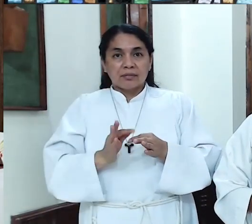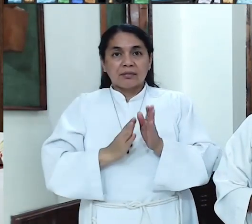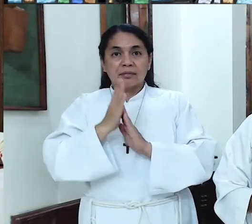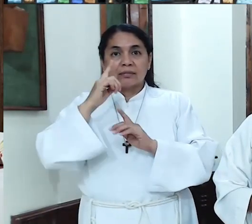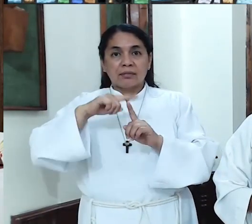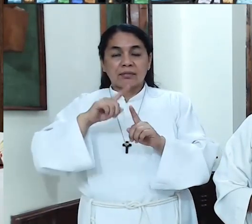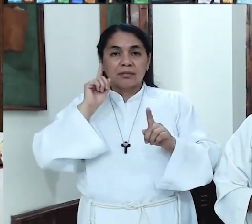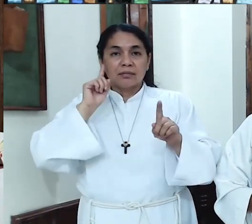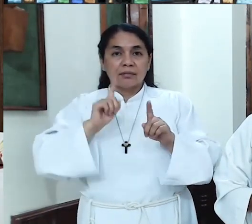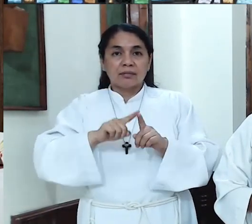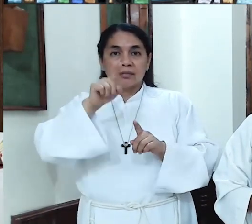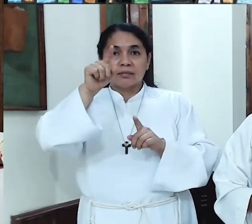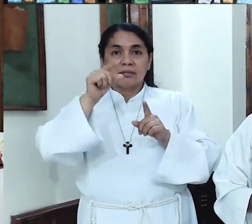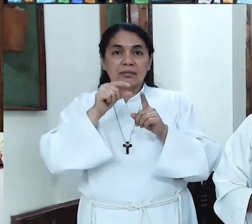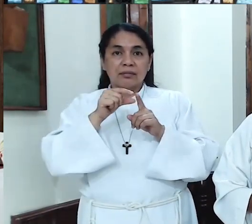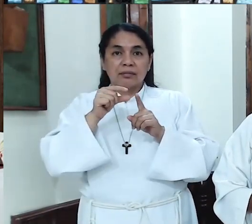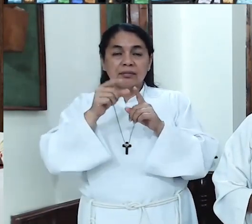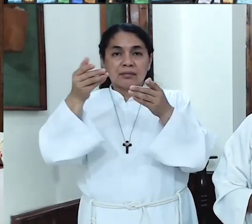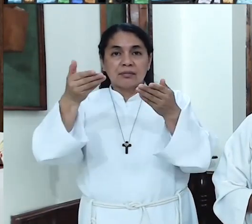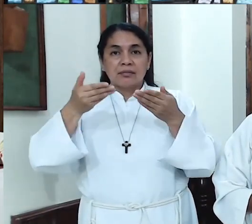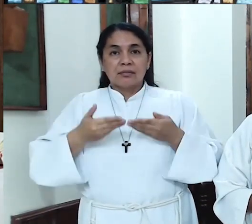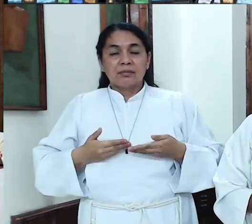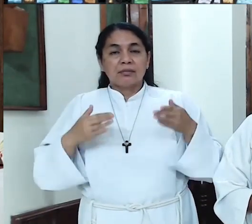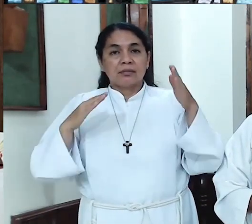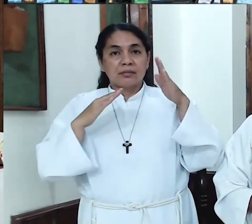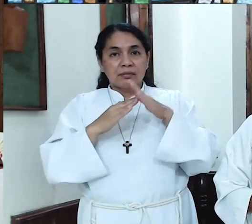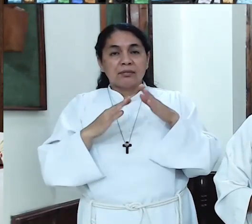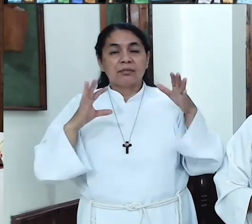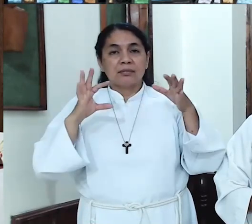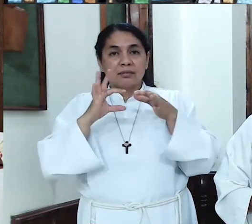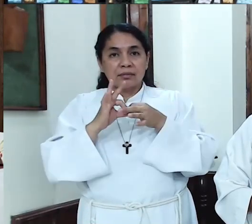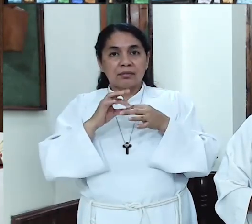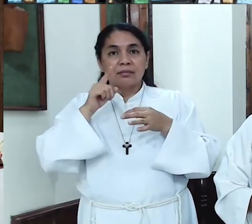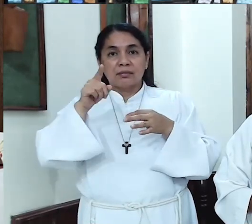fe de tu iglesia. Y conforme a tu palabra, concederé la